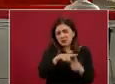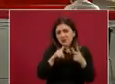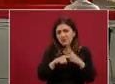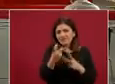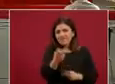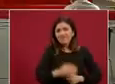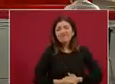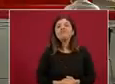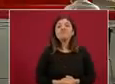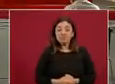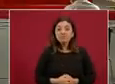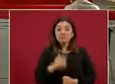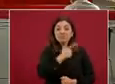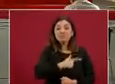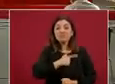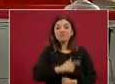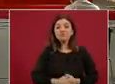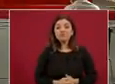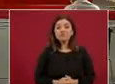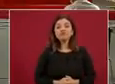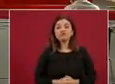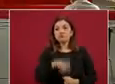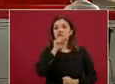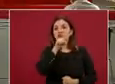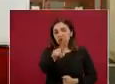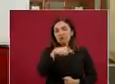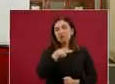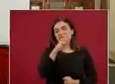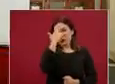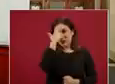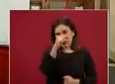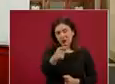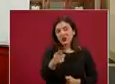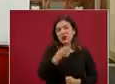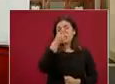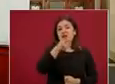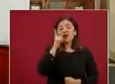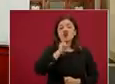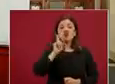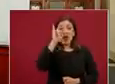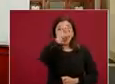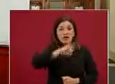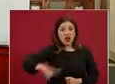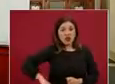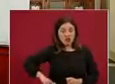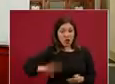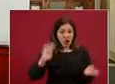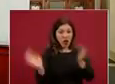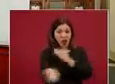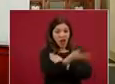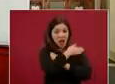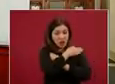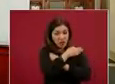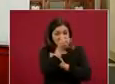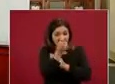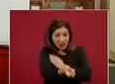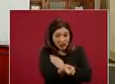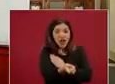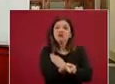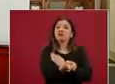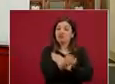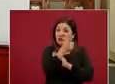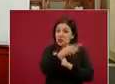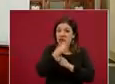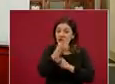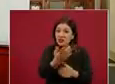respecto. Con mucho gusto. Gracias. Coincido totalmente con lo que haya dicho la jefa de gobierno, Claudia Sheinbaum, a ese respecto, si lo que